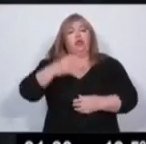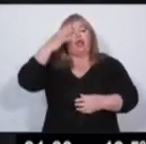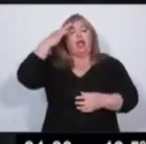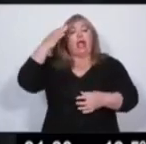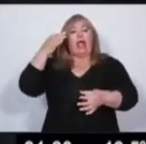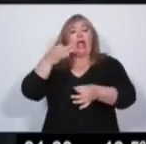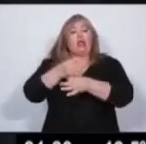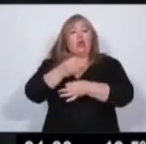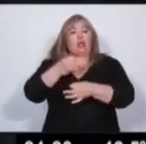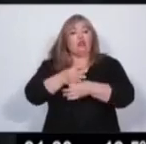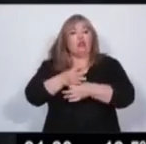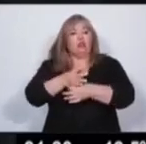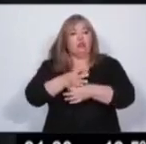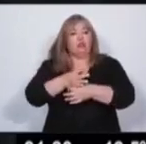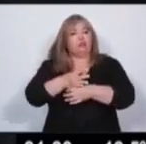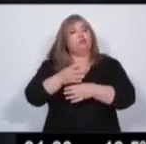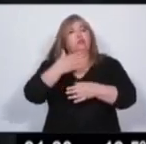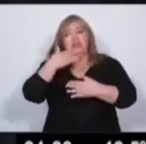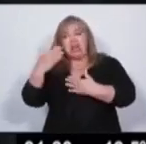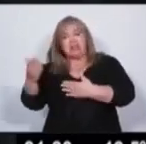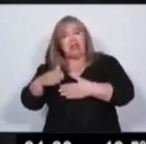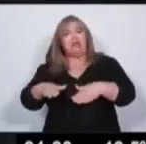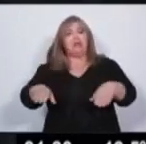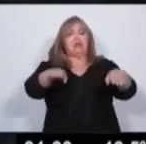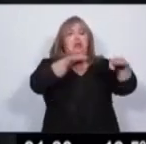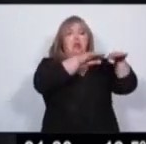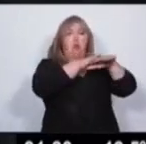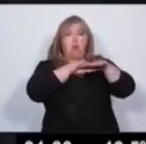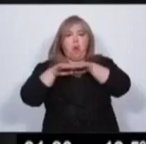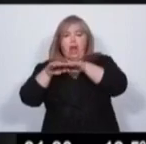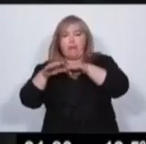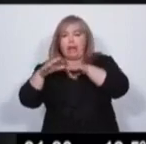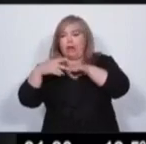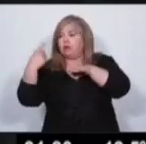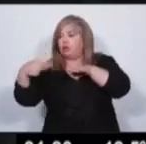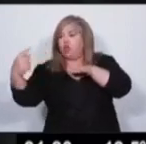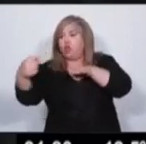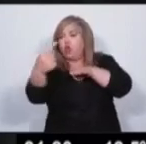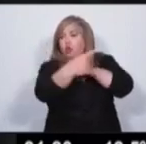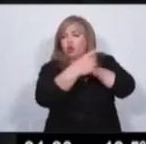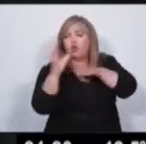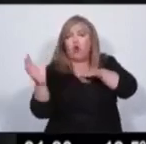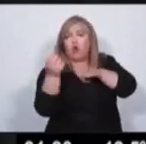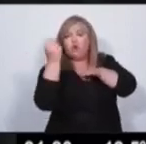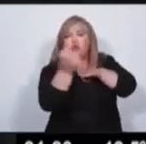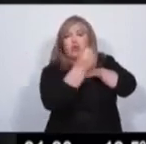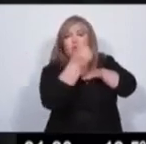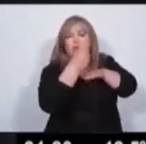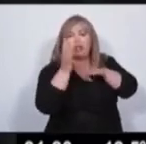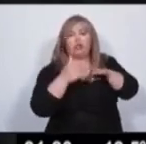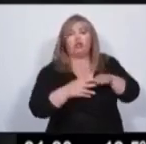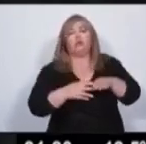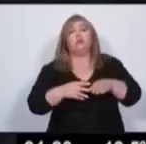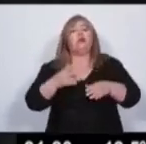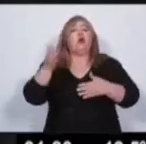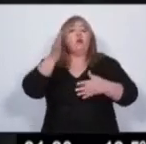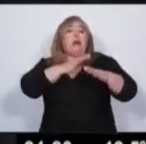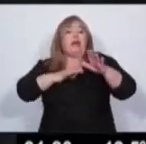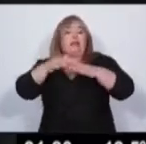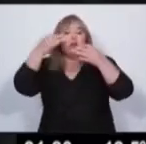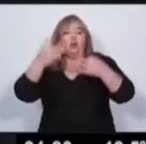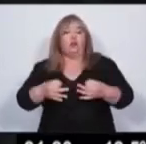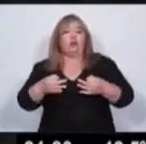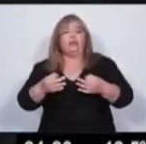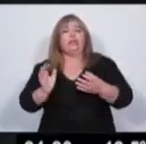realmente igualador de oportunidades y para hacerlo y para hacerlo bien el privilegio de esa inclusión